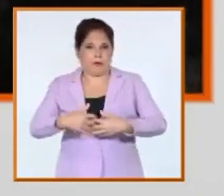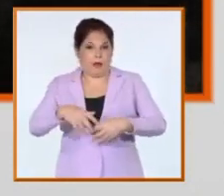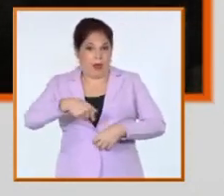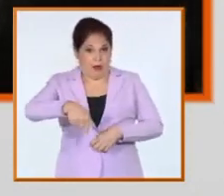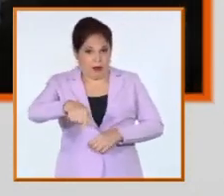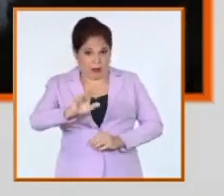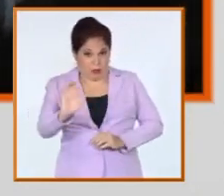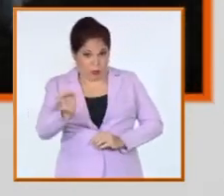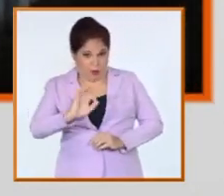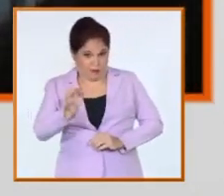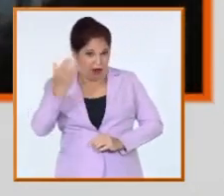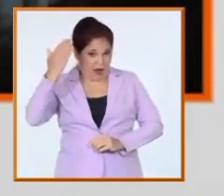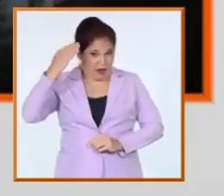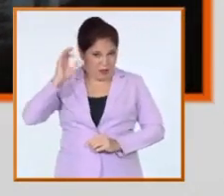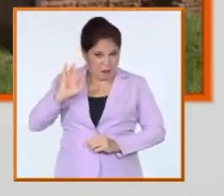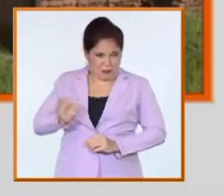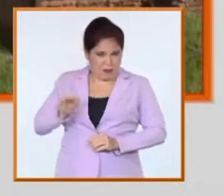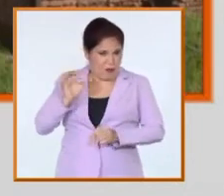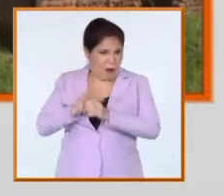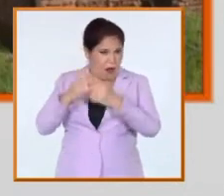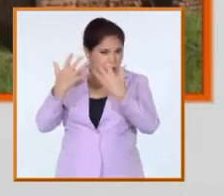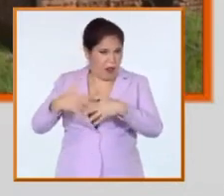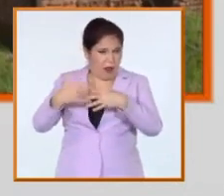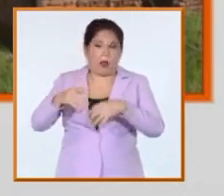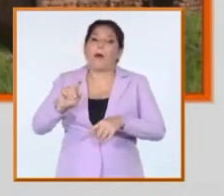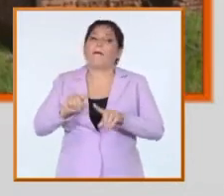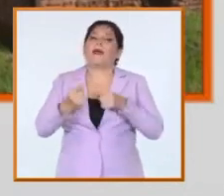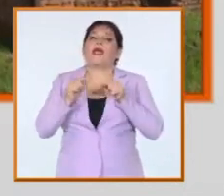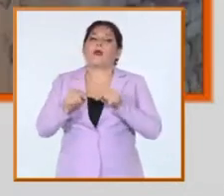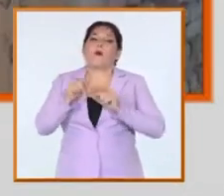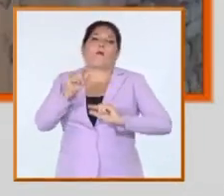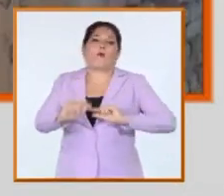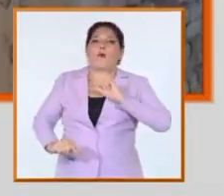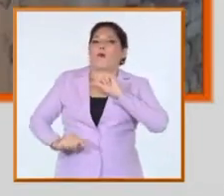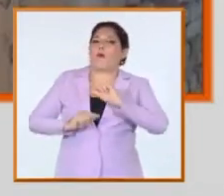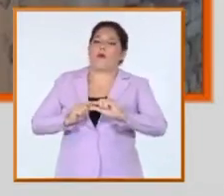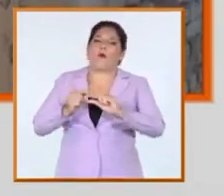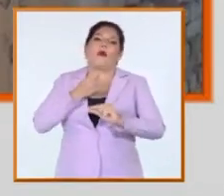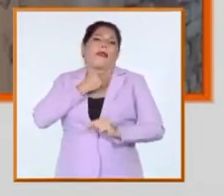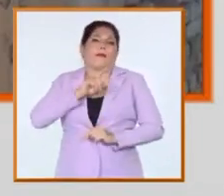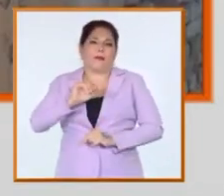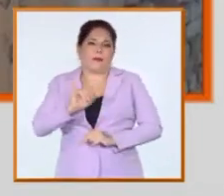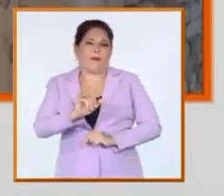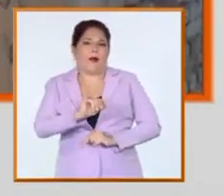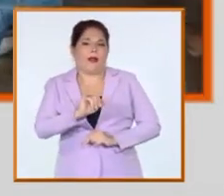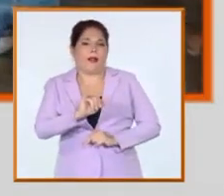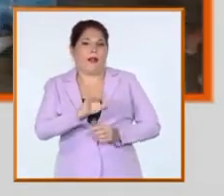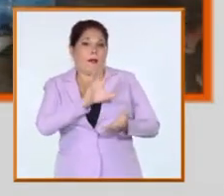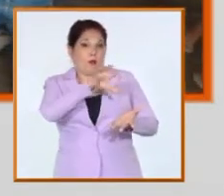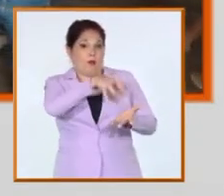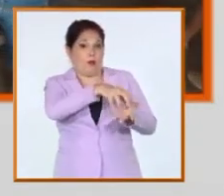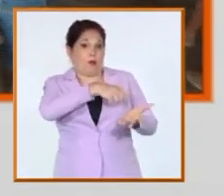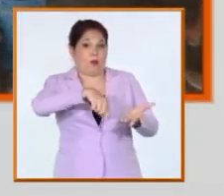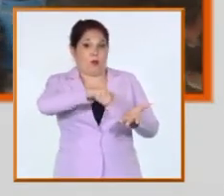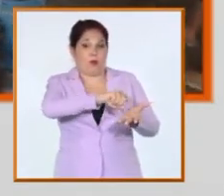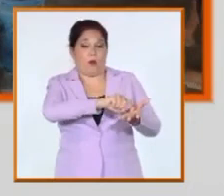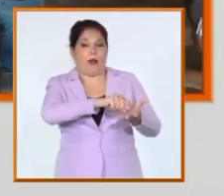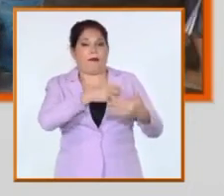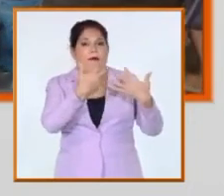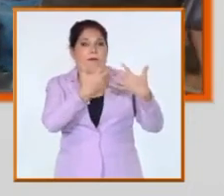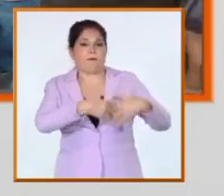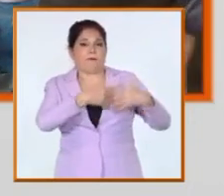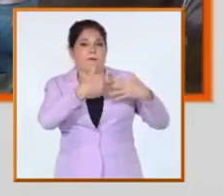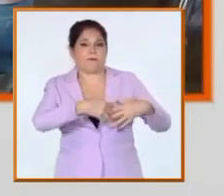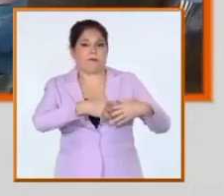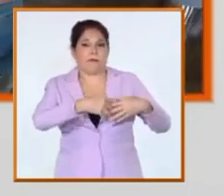la cantidad que producían inicialmente pero son plantas que ya empiezan a perder por ejemplo ya la de la planta que tenemos